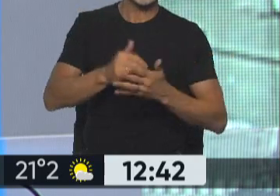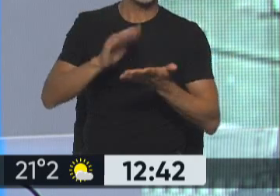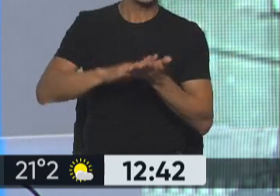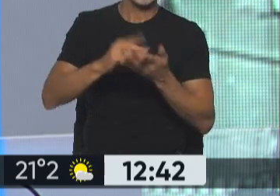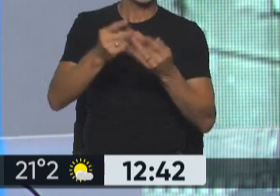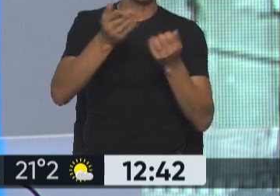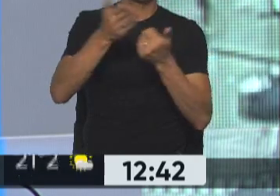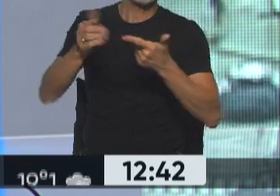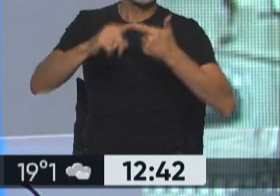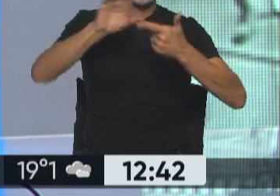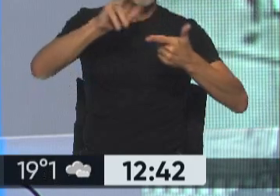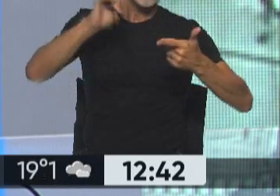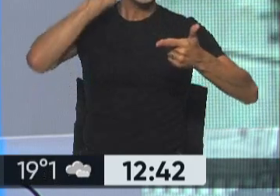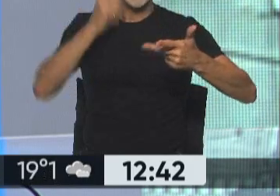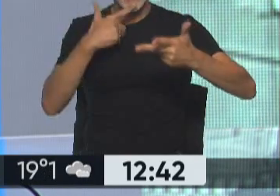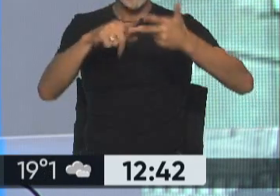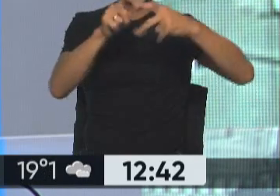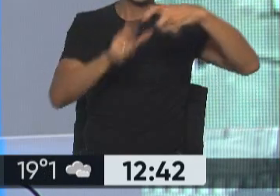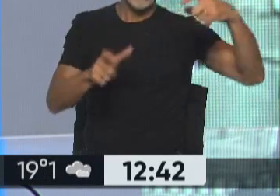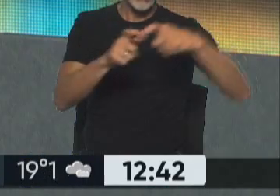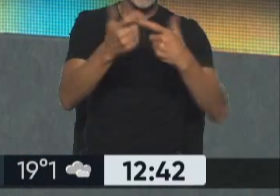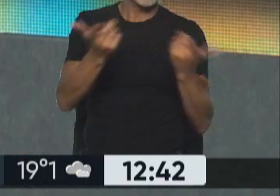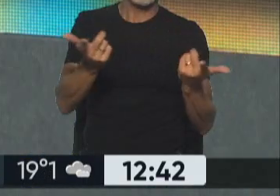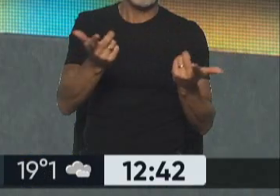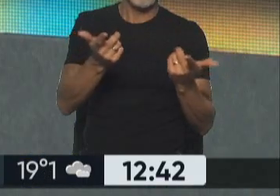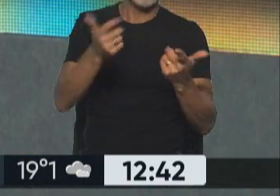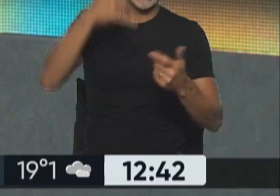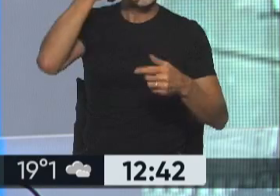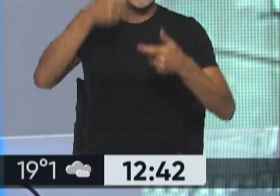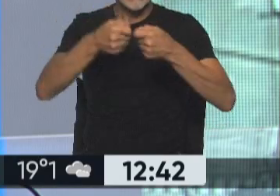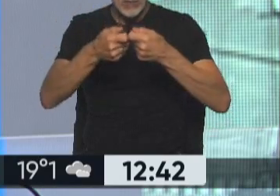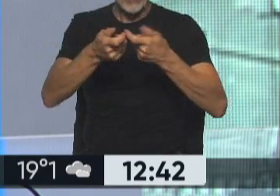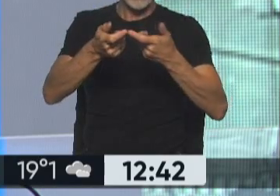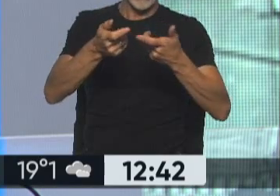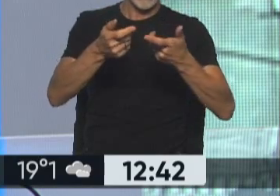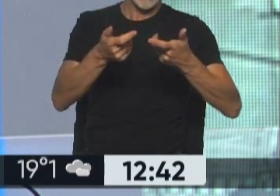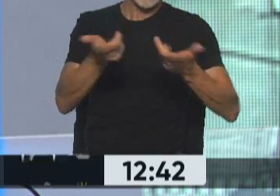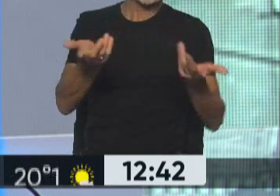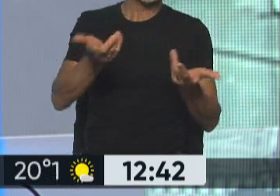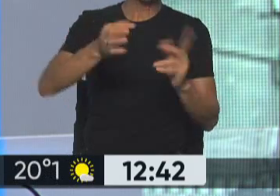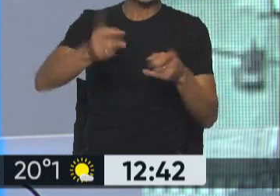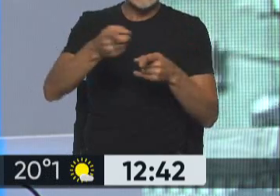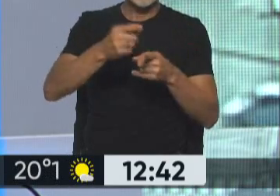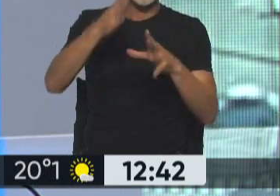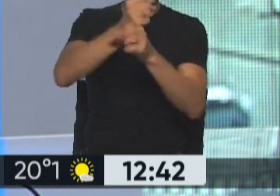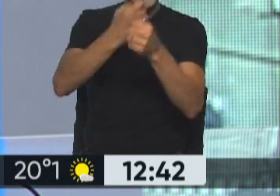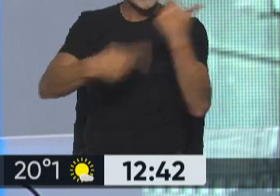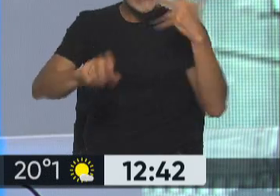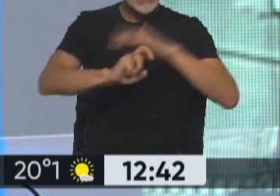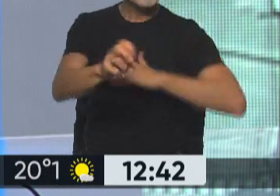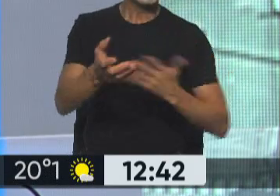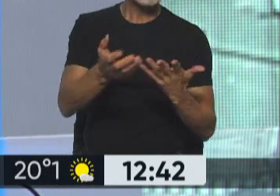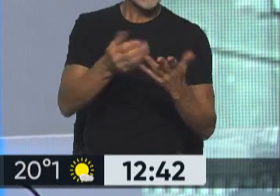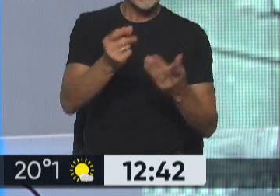un servicio para el hogar gas luz este telefonía inclusive transporte rubros que vienen